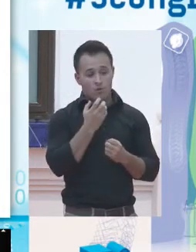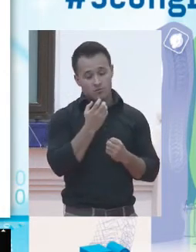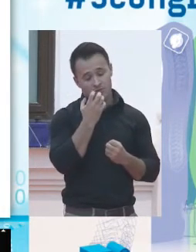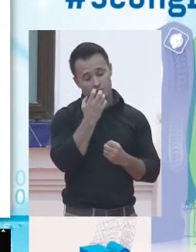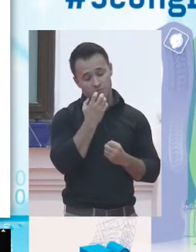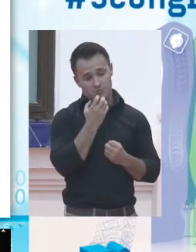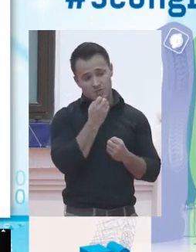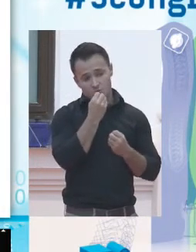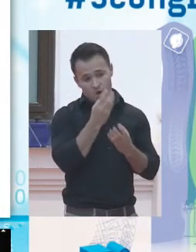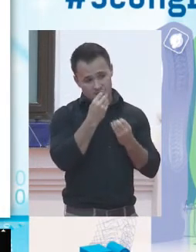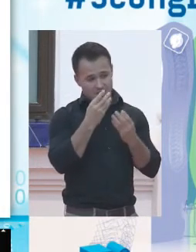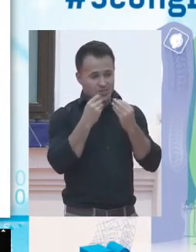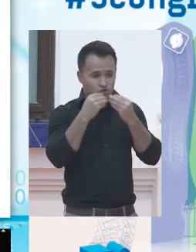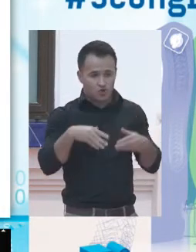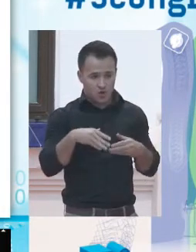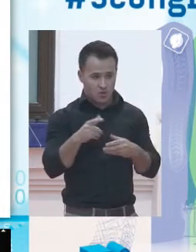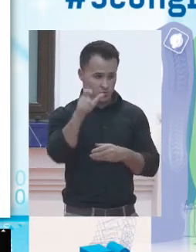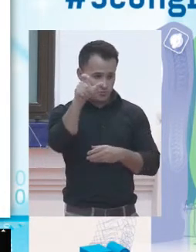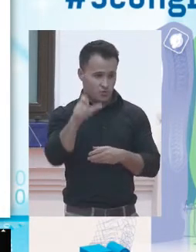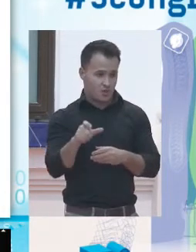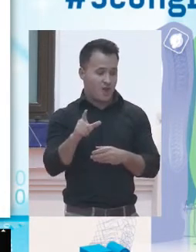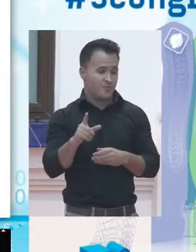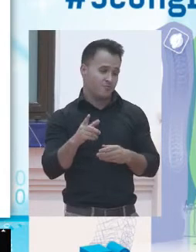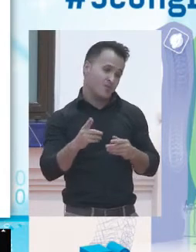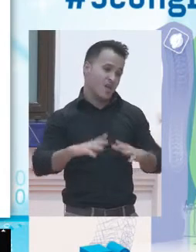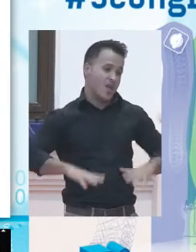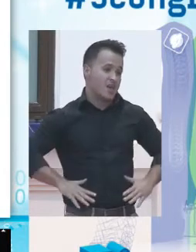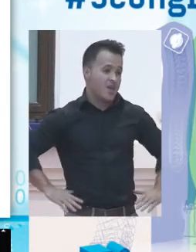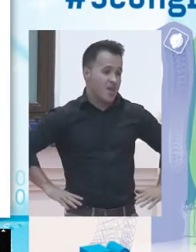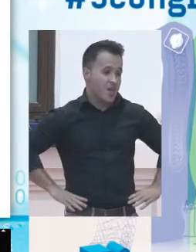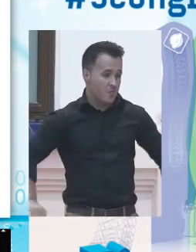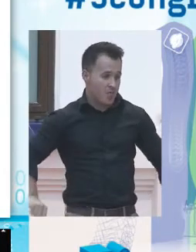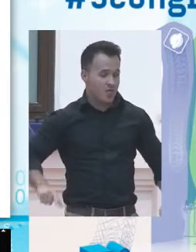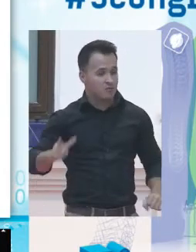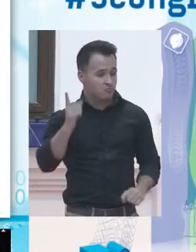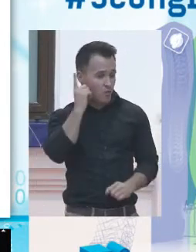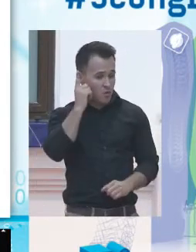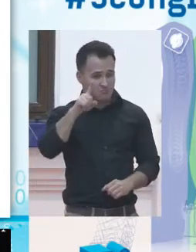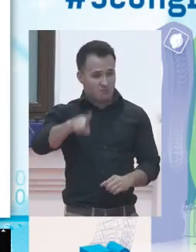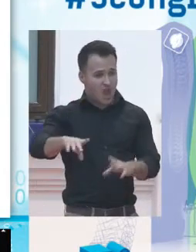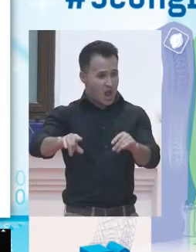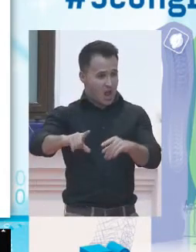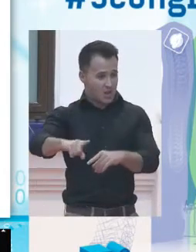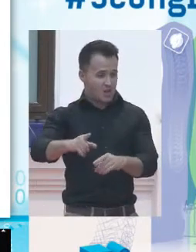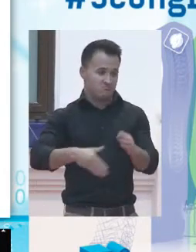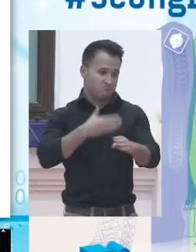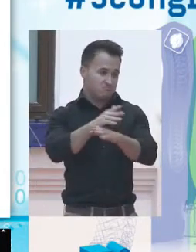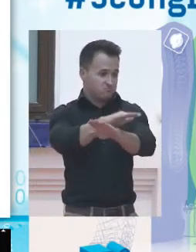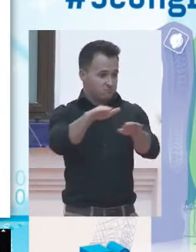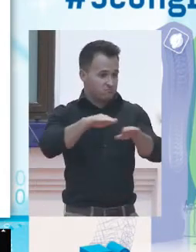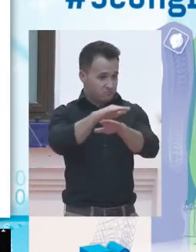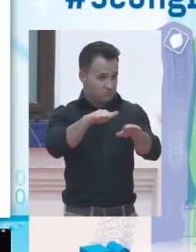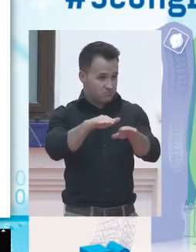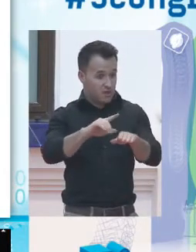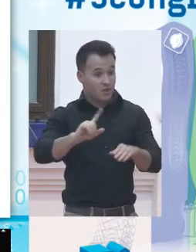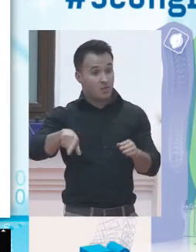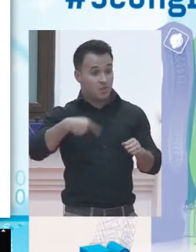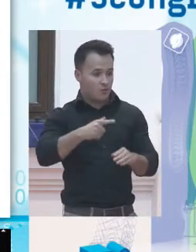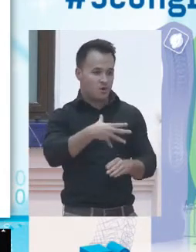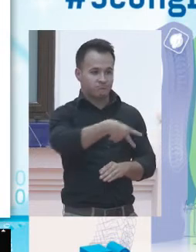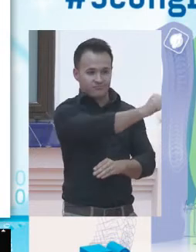de alguien que estaba en una playa en Ibiza, se dejó el móvil en la arena, se fue a bañar y al volver el móvil no estaba. Pero ese